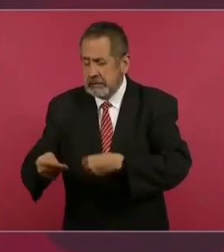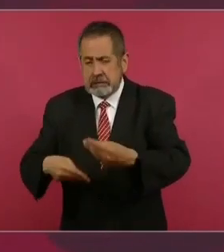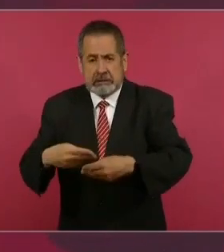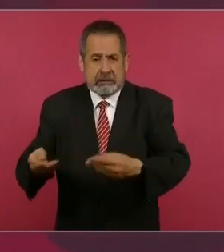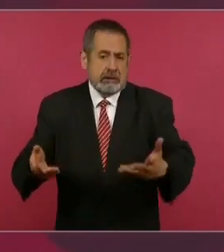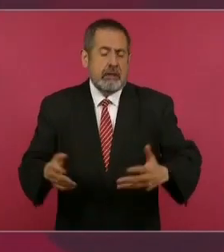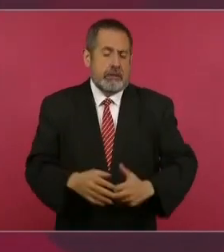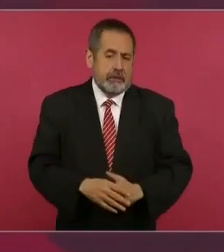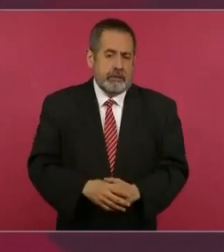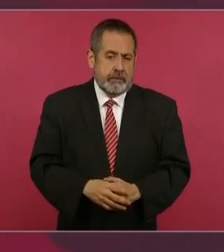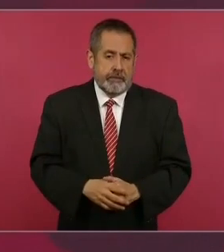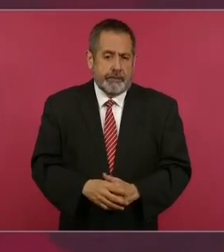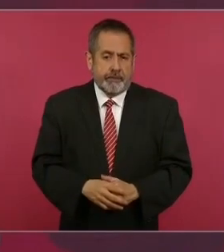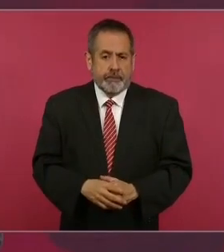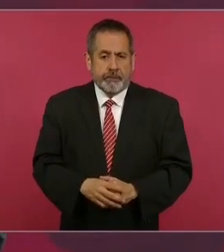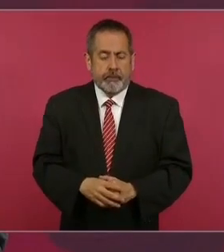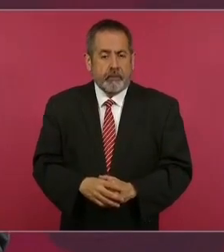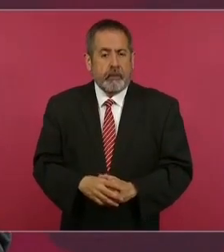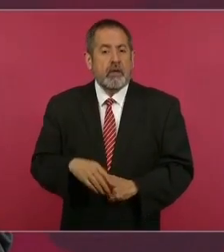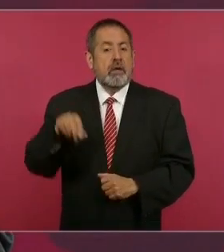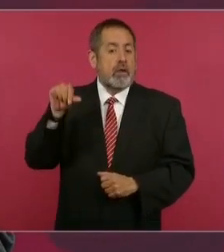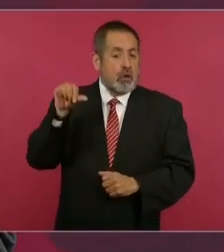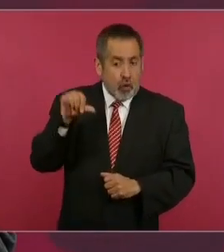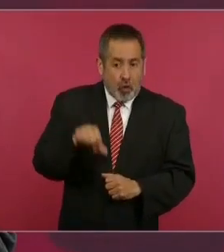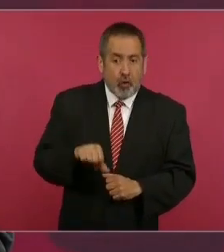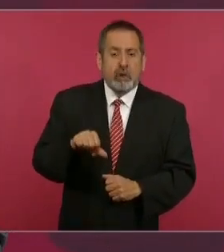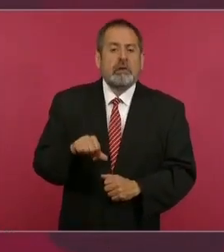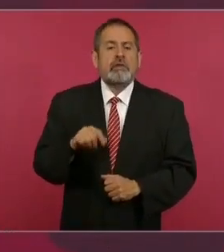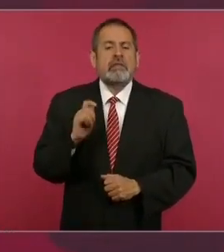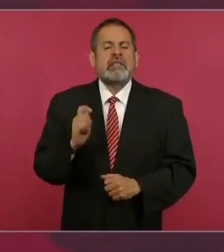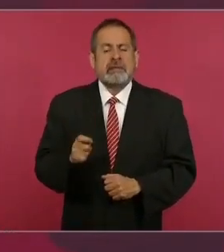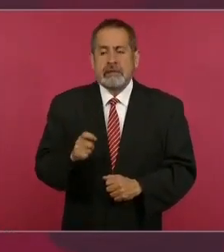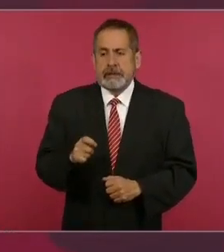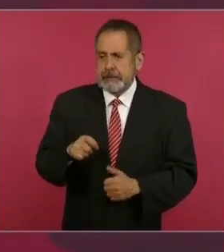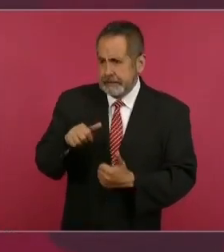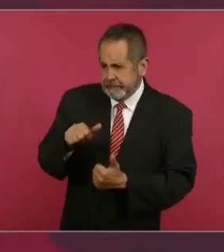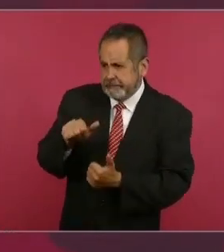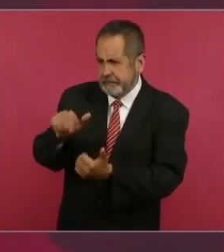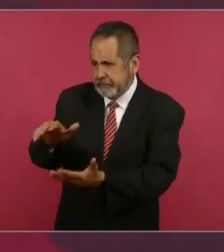Hoy empiezan a distribuirse